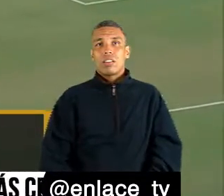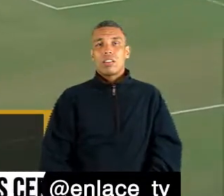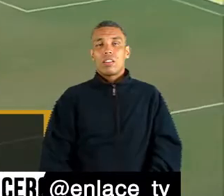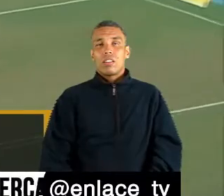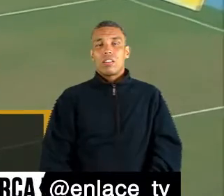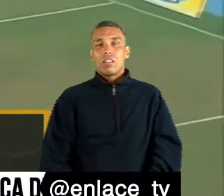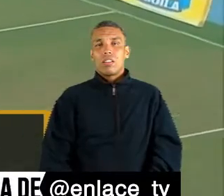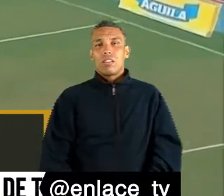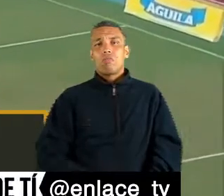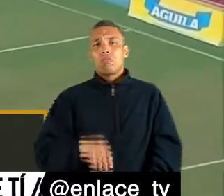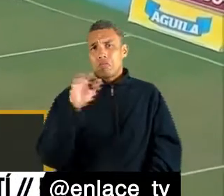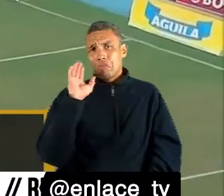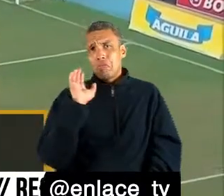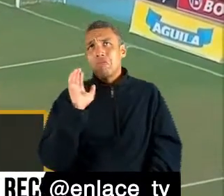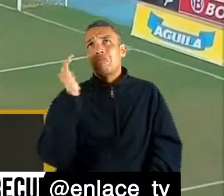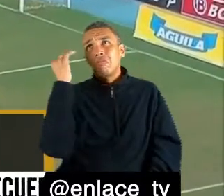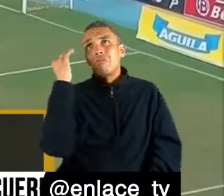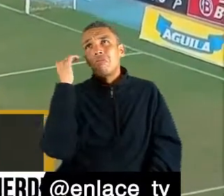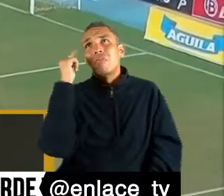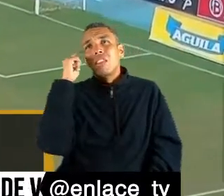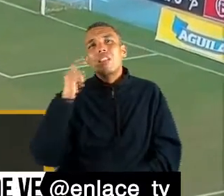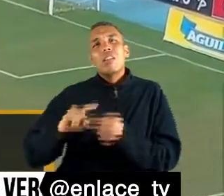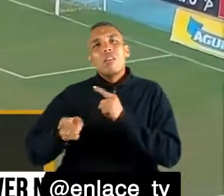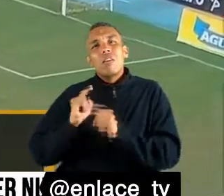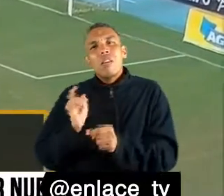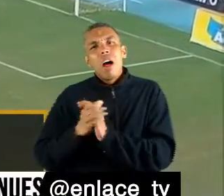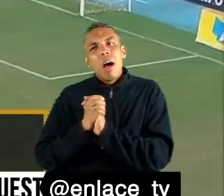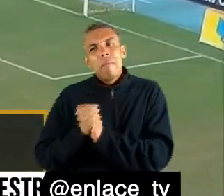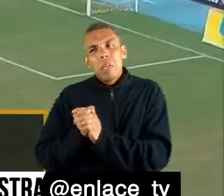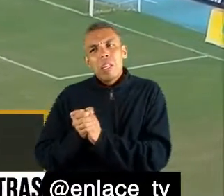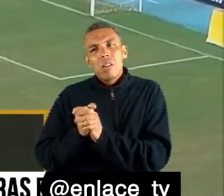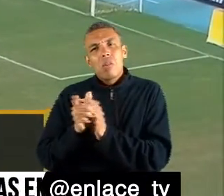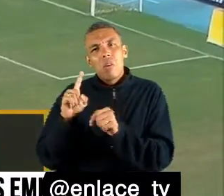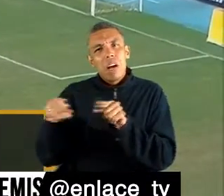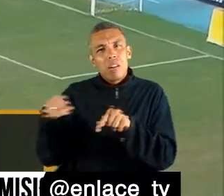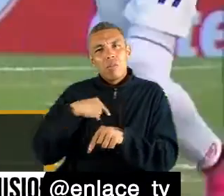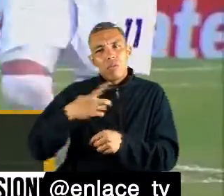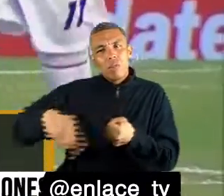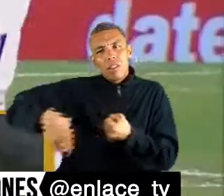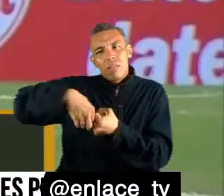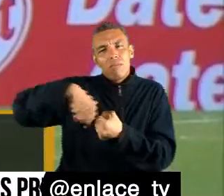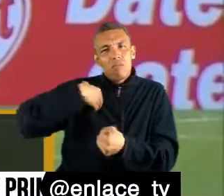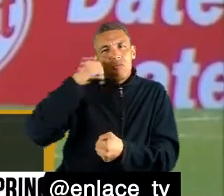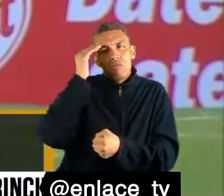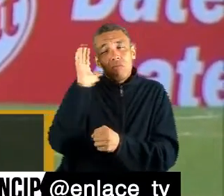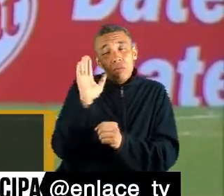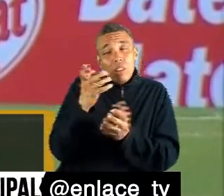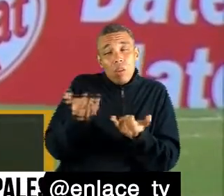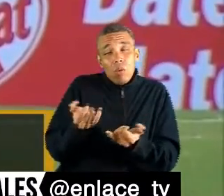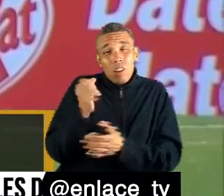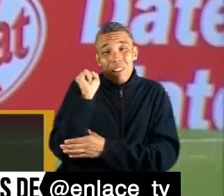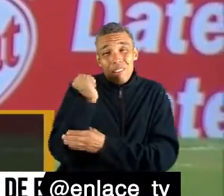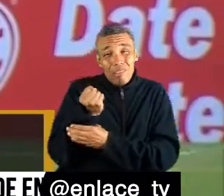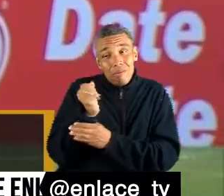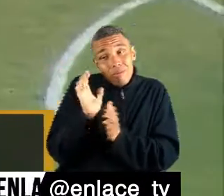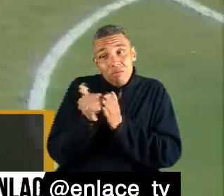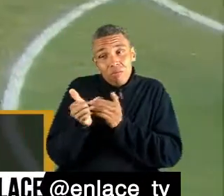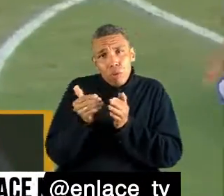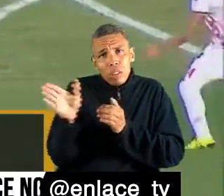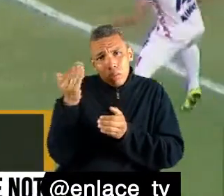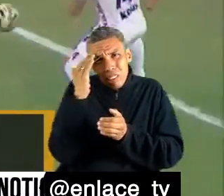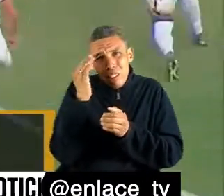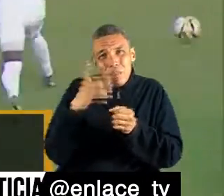tengo a Sergio ahí, que es amigo, que lo tuve compañero. No les están saliendo muy bien las cosas, pero igual tienen un gran equipo, un equipo que corre,